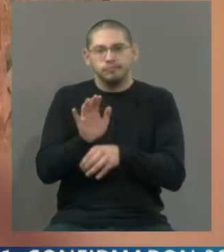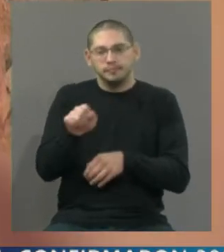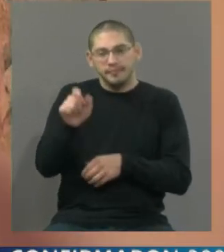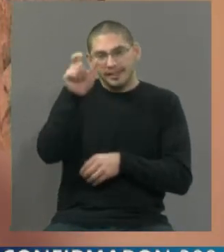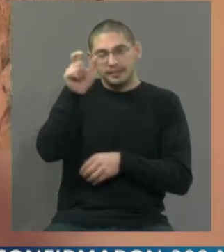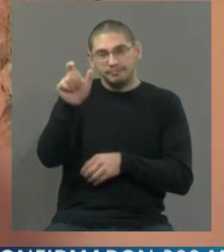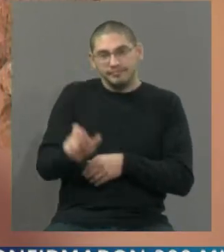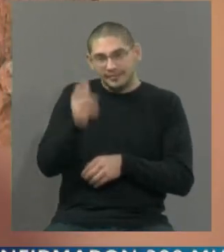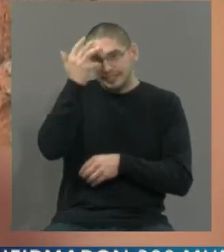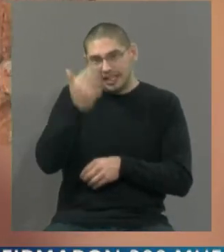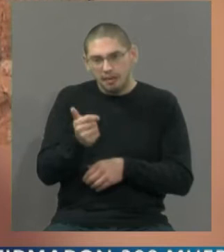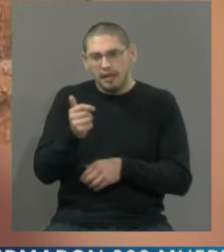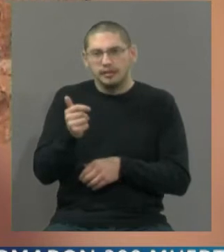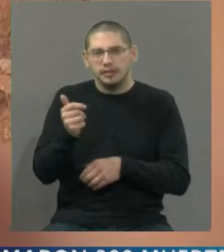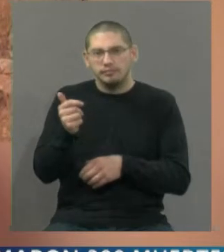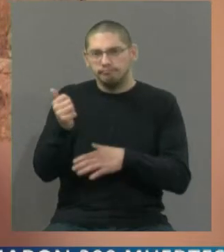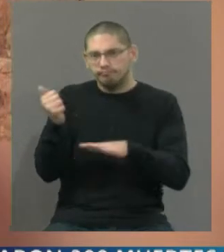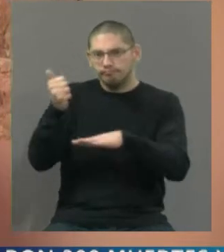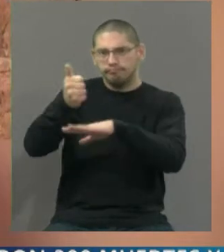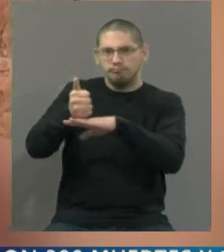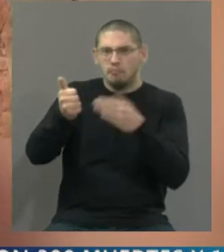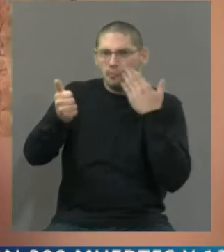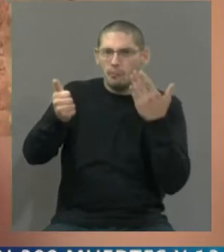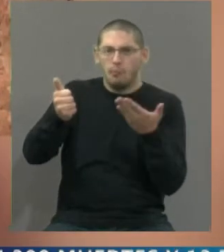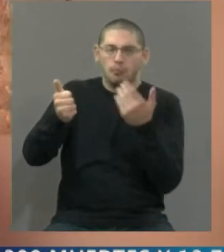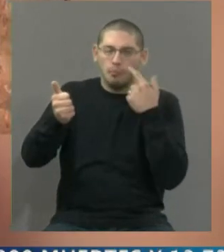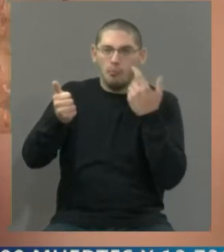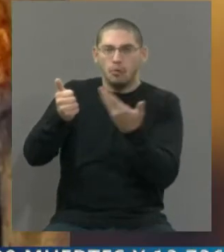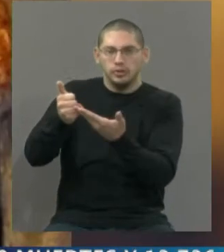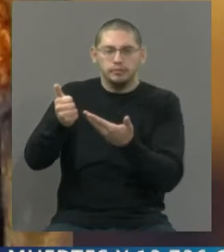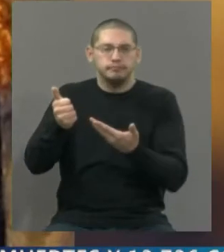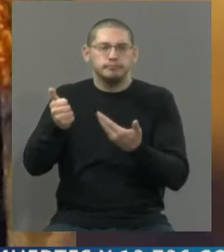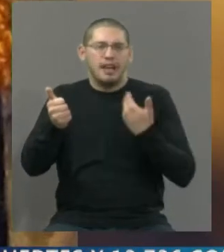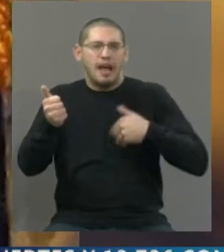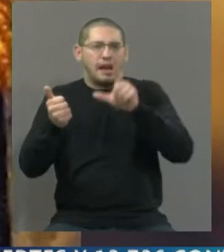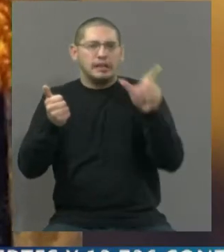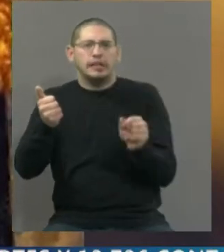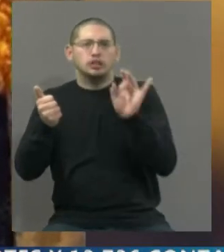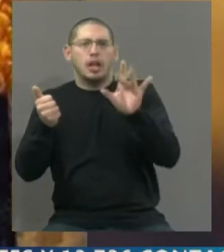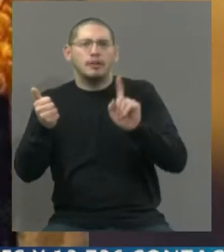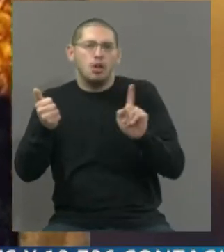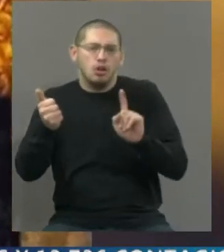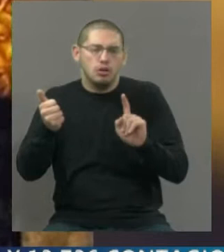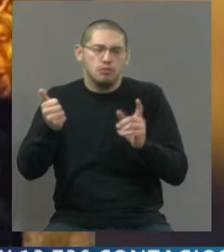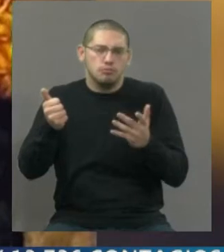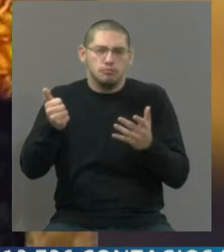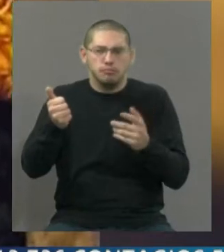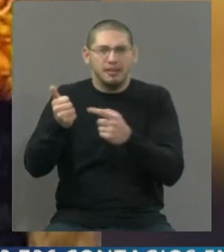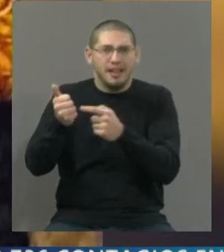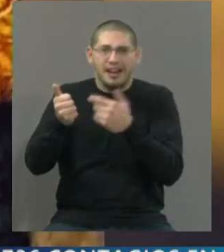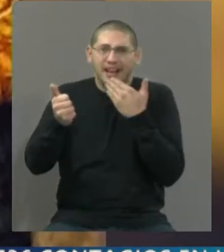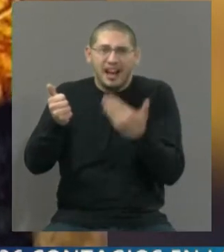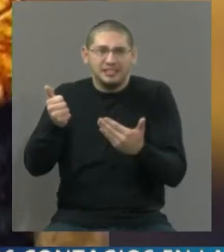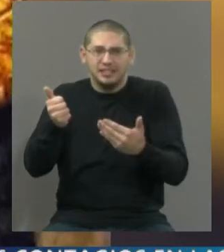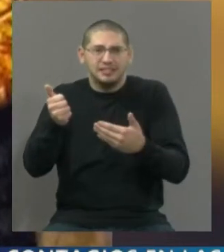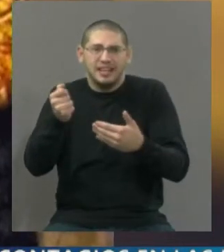como, me parece que si bien en La Nación, y esto que vos decías, no solo en La Nación, sino que garantizó prácticamente la libertad de